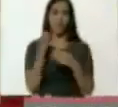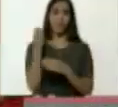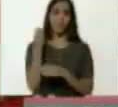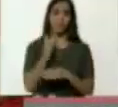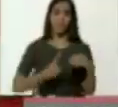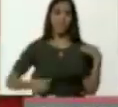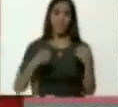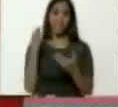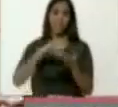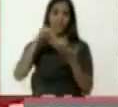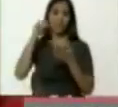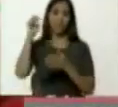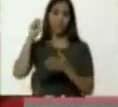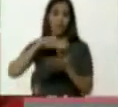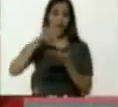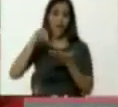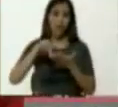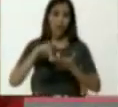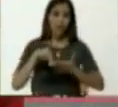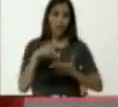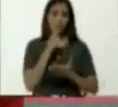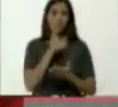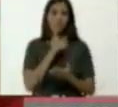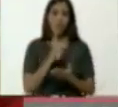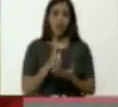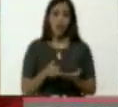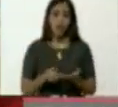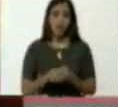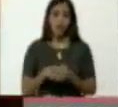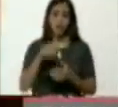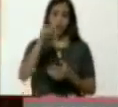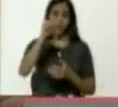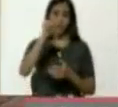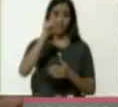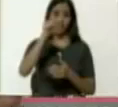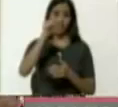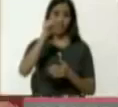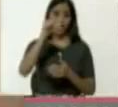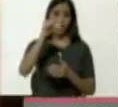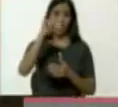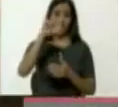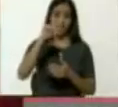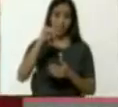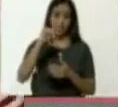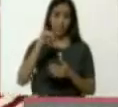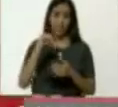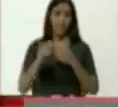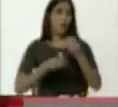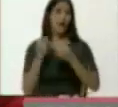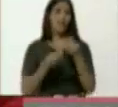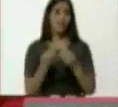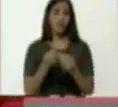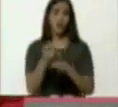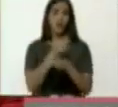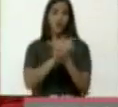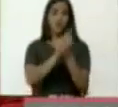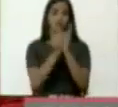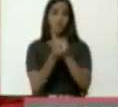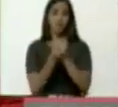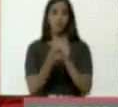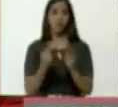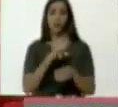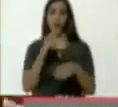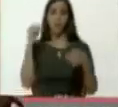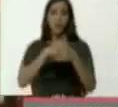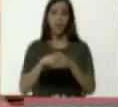el presidente de la Asamblea Nacional? ¿Será Stalin González? Por el otro lado, vamos a hacer un gobierno de transición, pero no metan a Tarek El